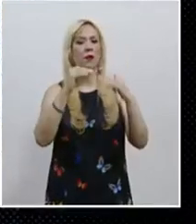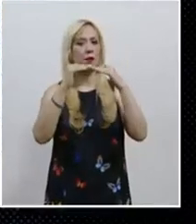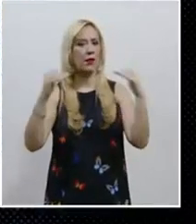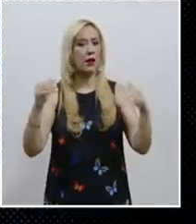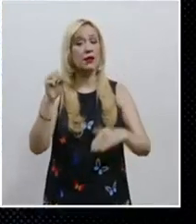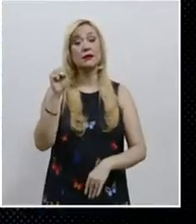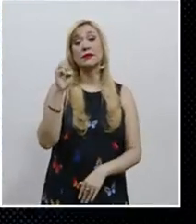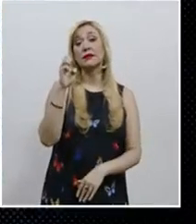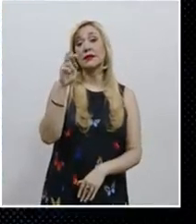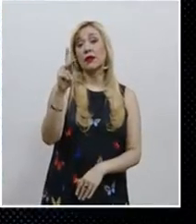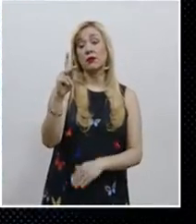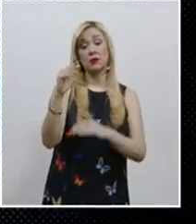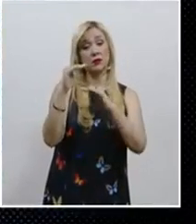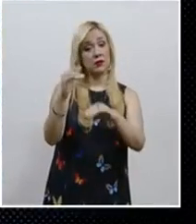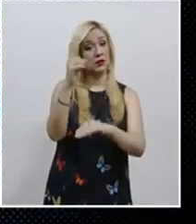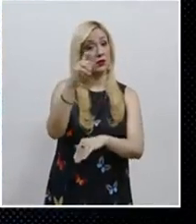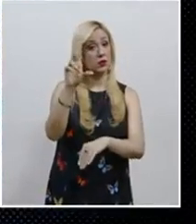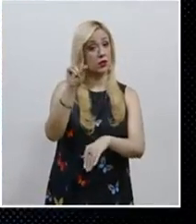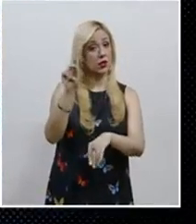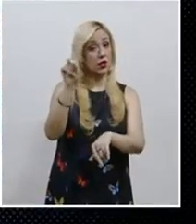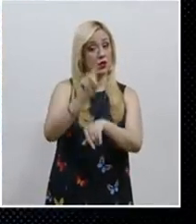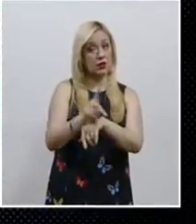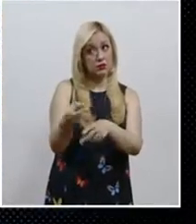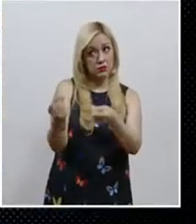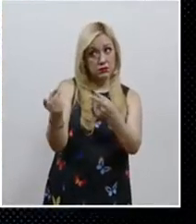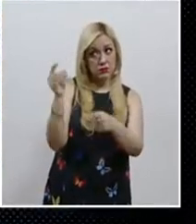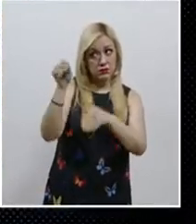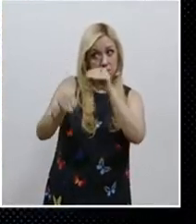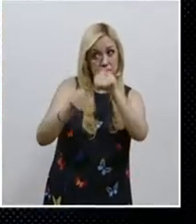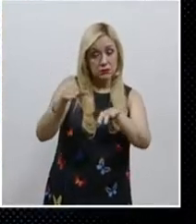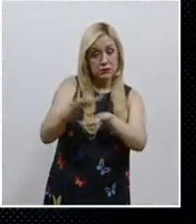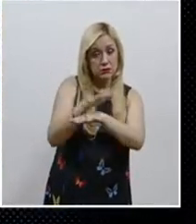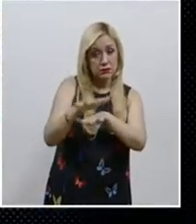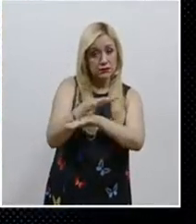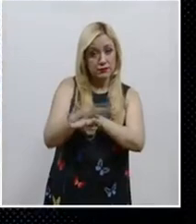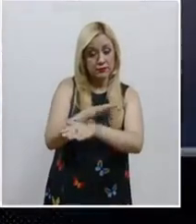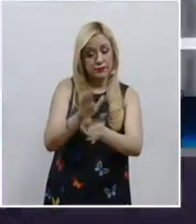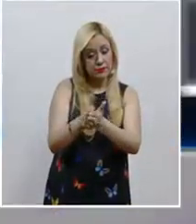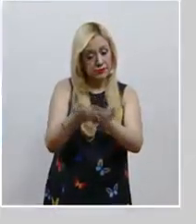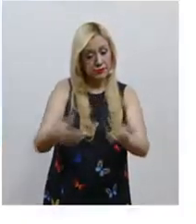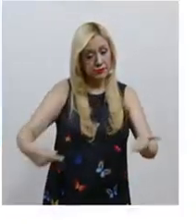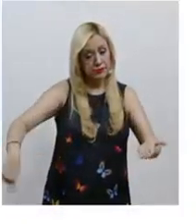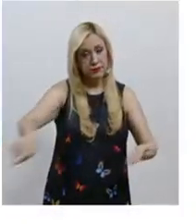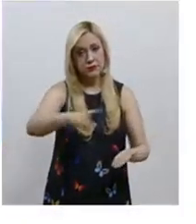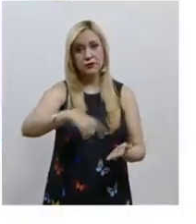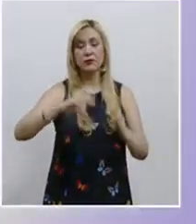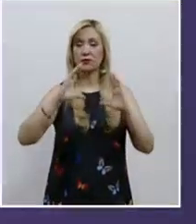con un plazo de 180 días para llevar a cabo dichos ajustes.